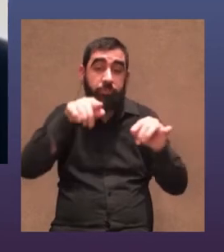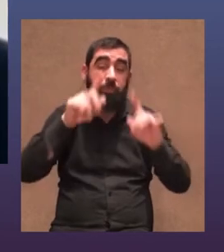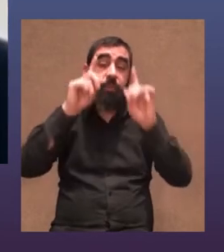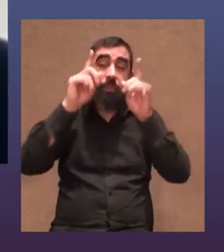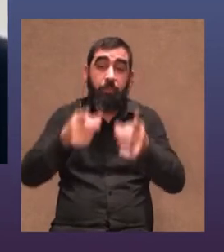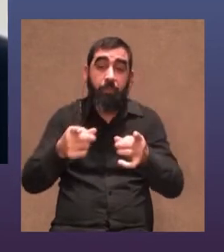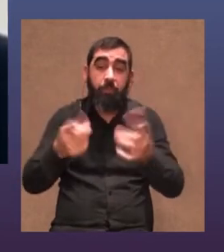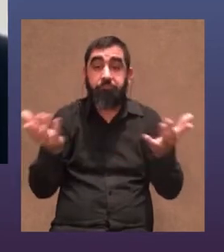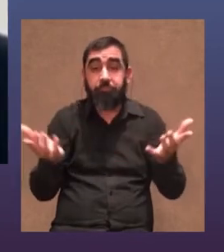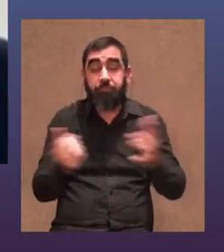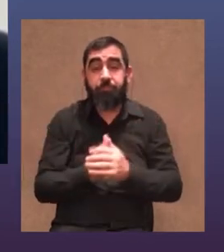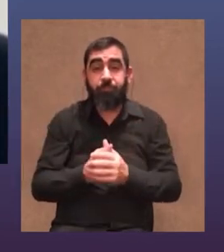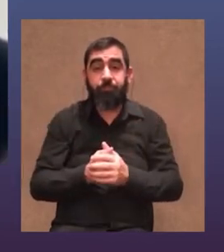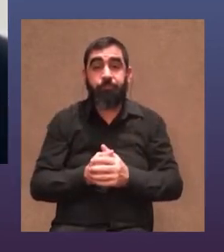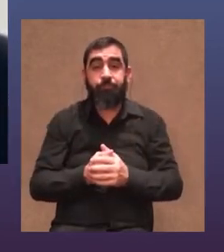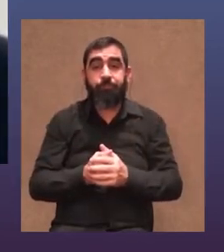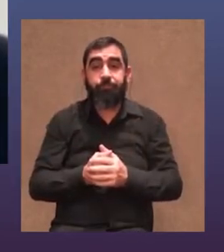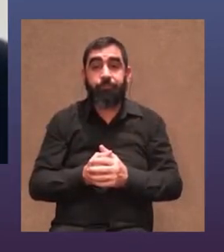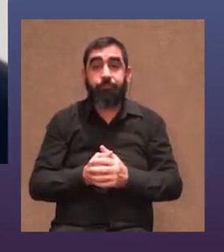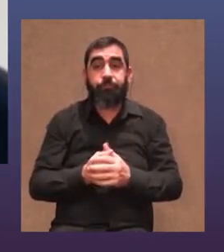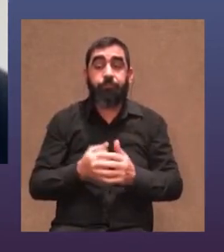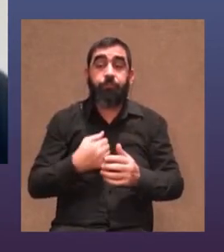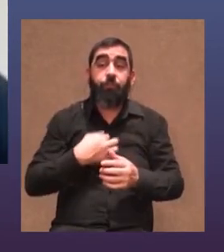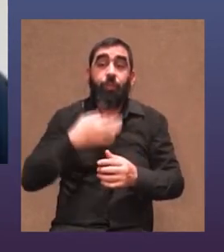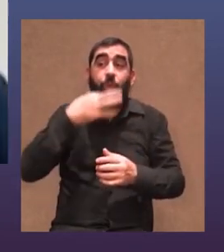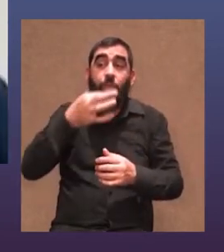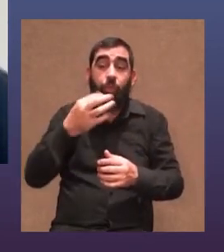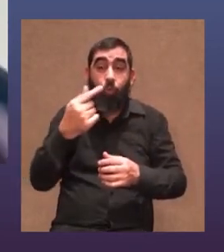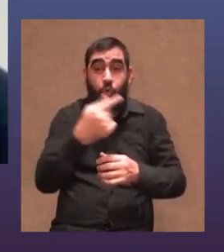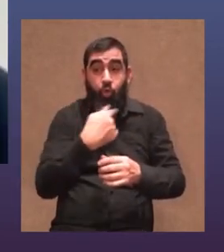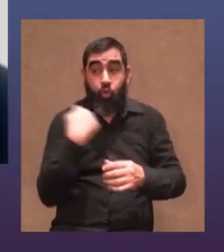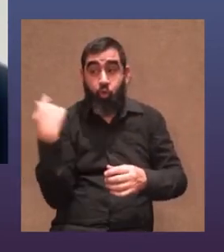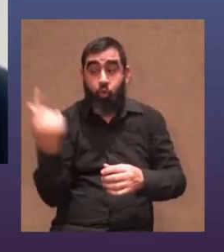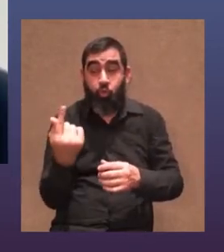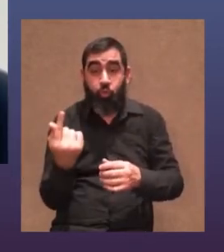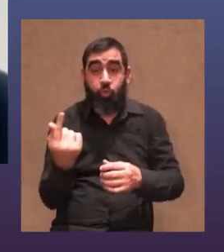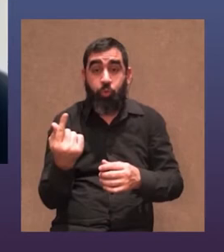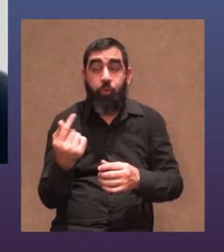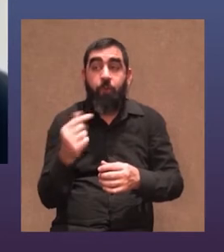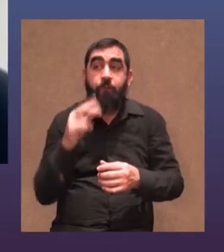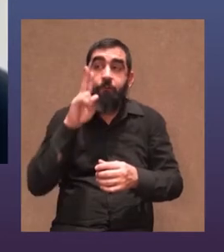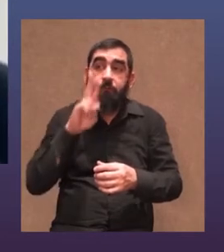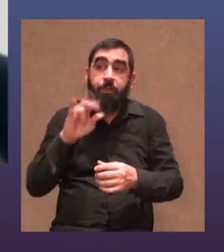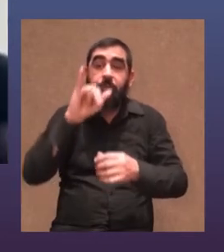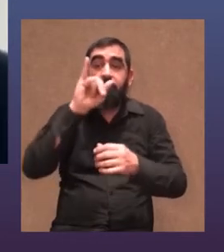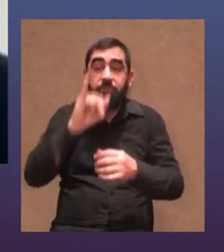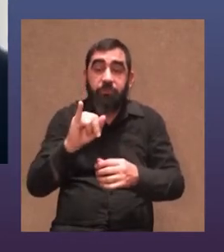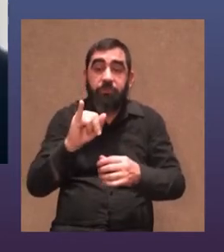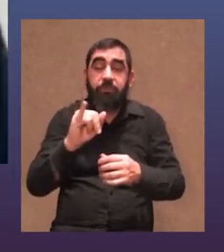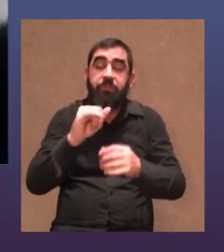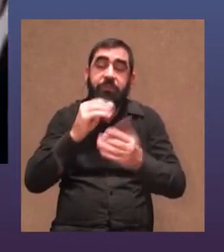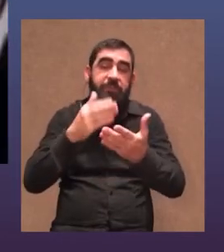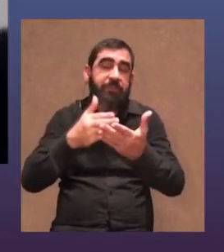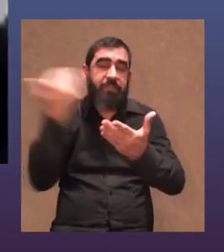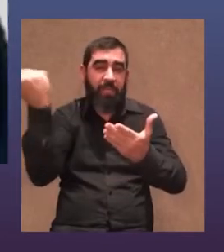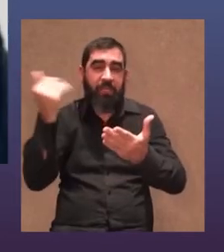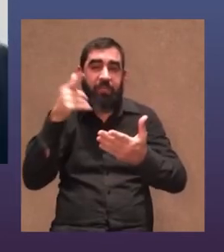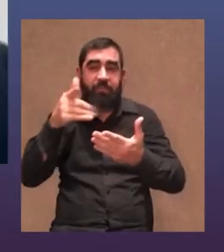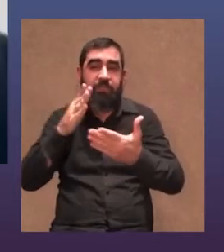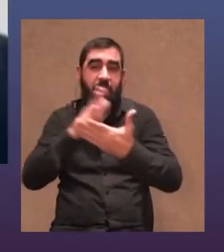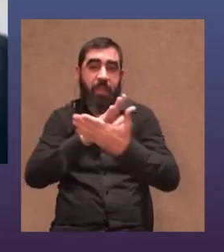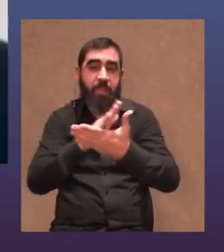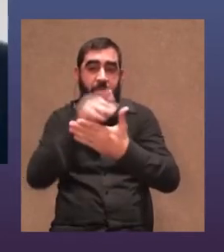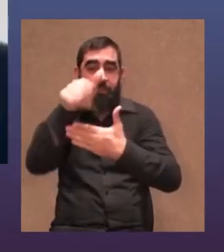y digo, nosotros tratamos de eliminar esas fronteras, uh-huh, y